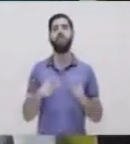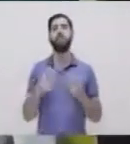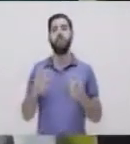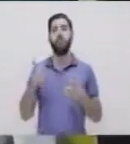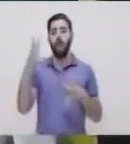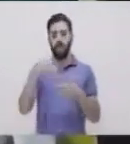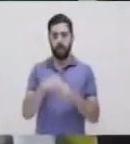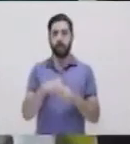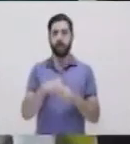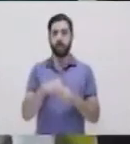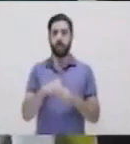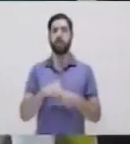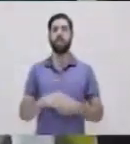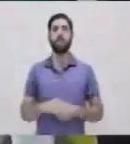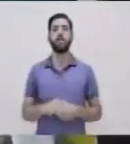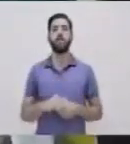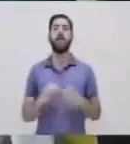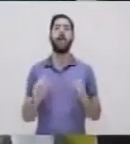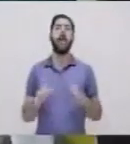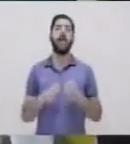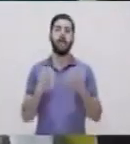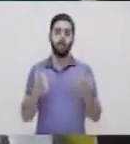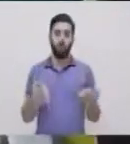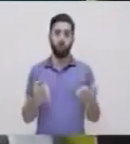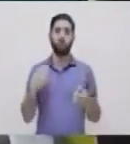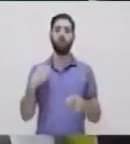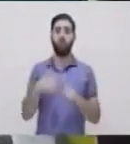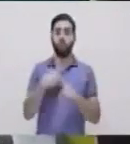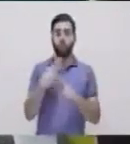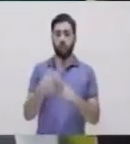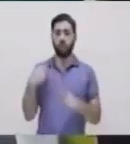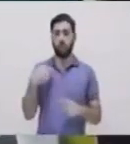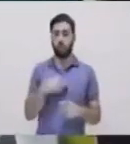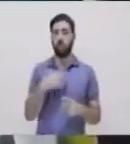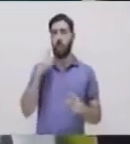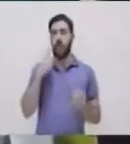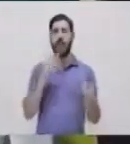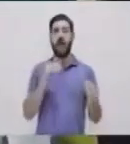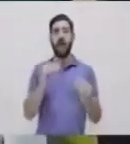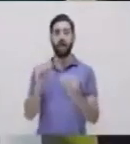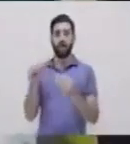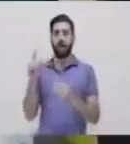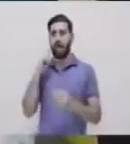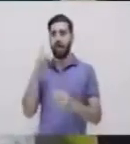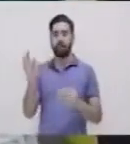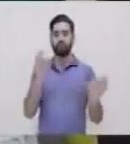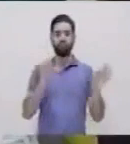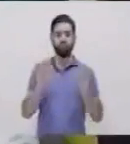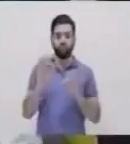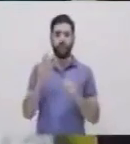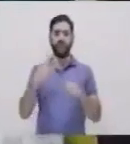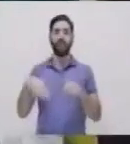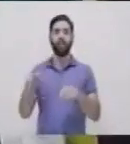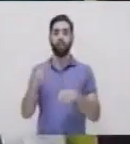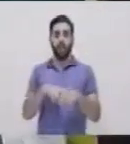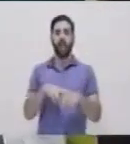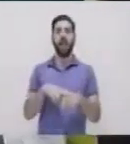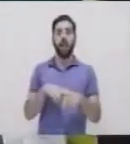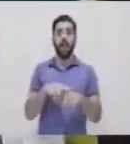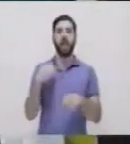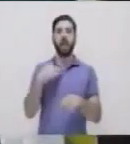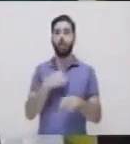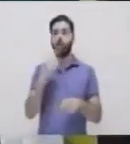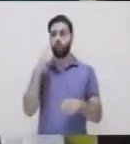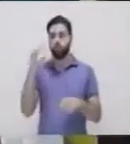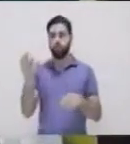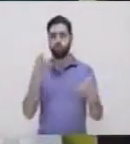variante que se encuentran dentro de ellas. Entonces, al hablar de la selección natural, vamos a identificar algunas